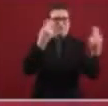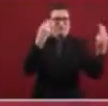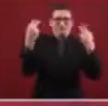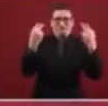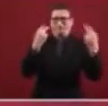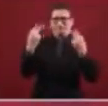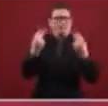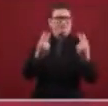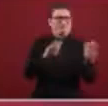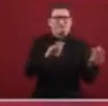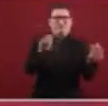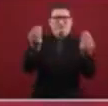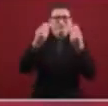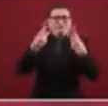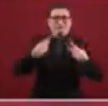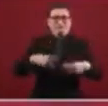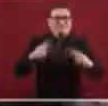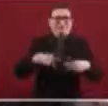muchos